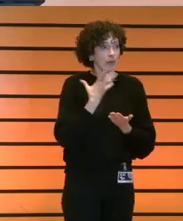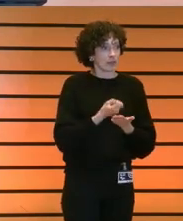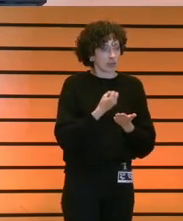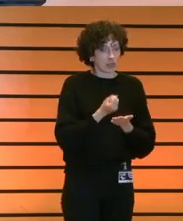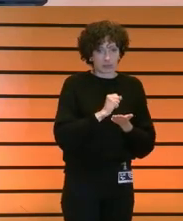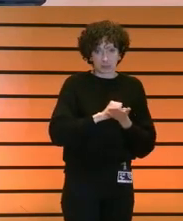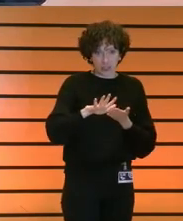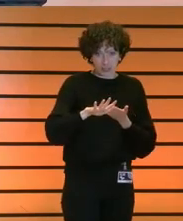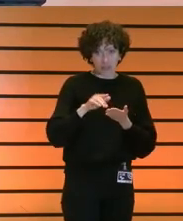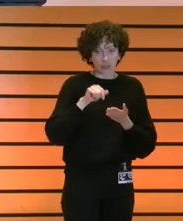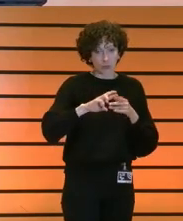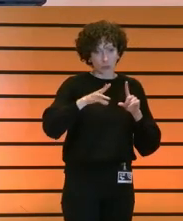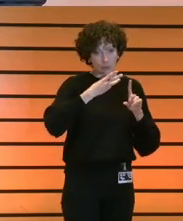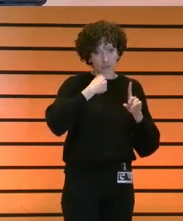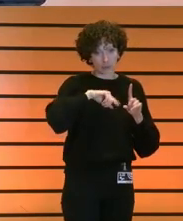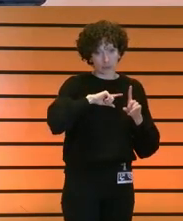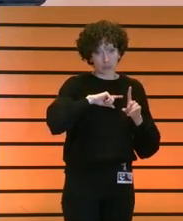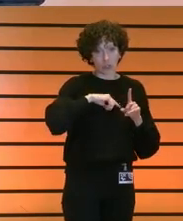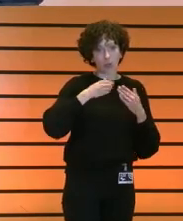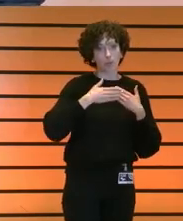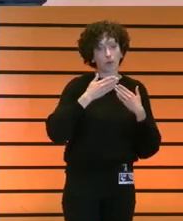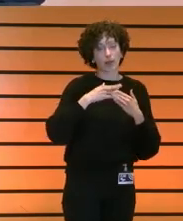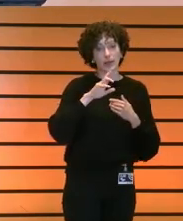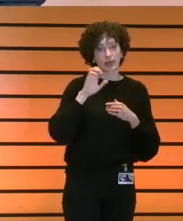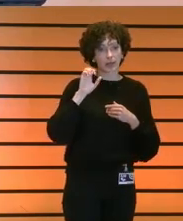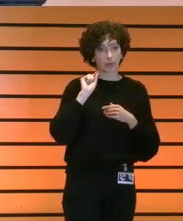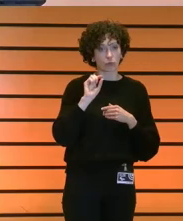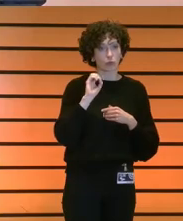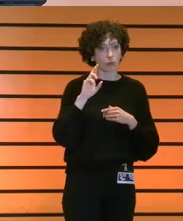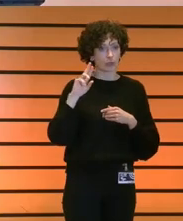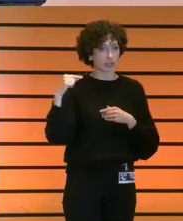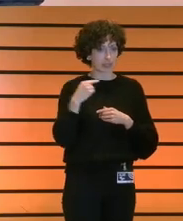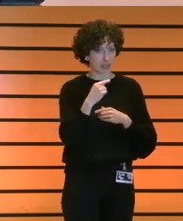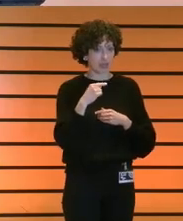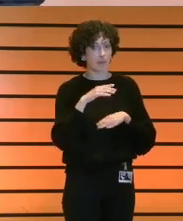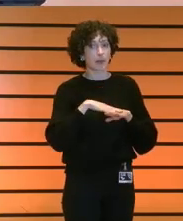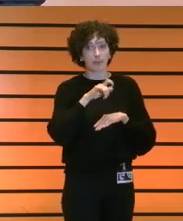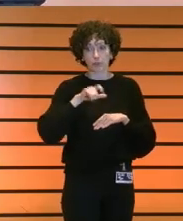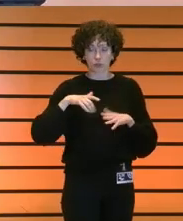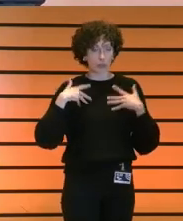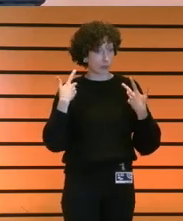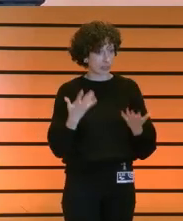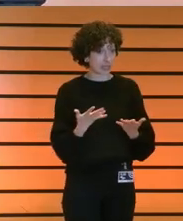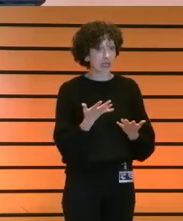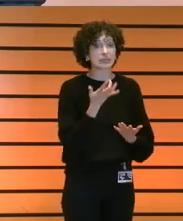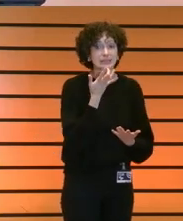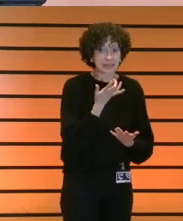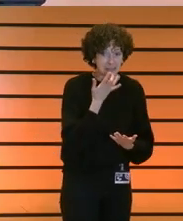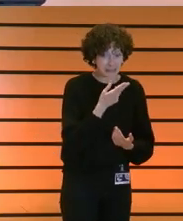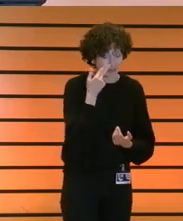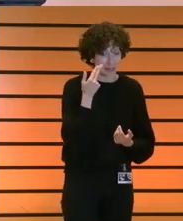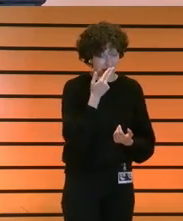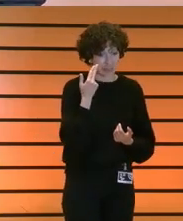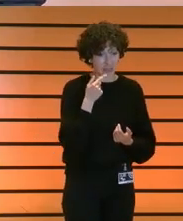gratuita. Esta vez están en nuestra web, en modarre.org, para que toda aquella persona que tenga